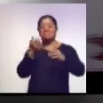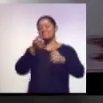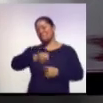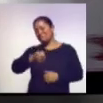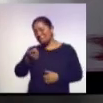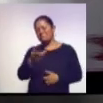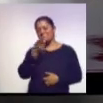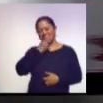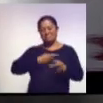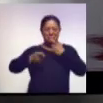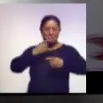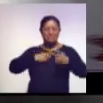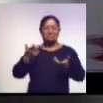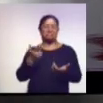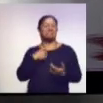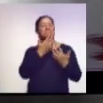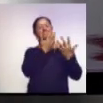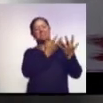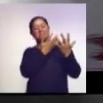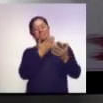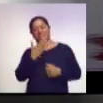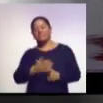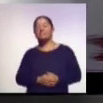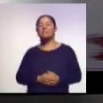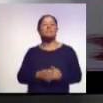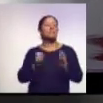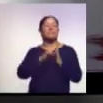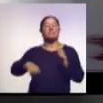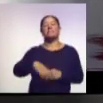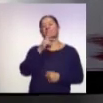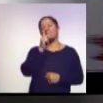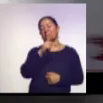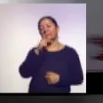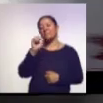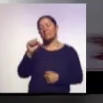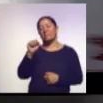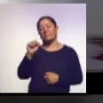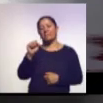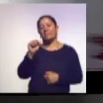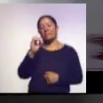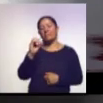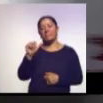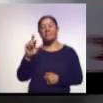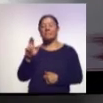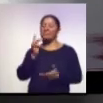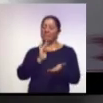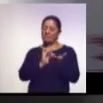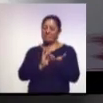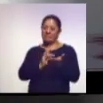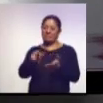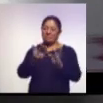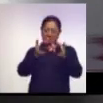buenos deseos. Muchísimas gracias. Es el caso de Carla Soar. Muchísimas gracias, Carla. Gracias por